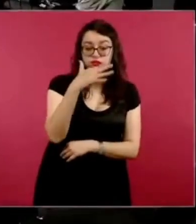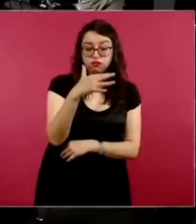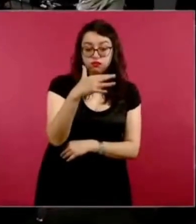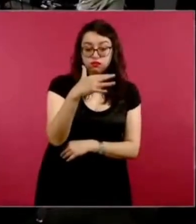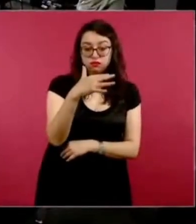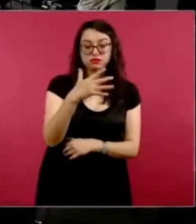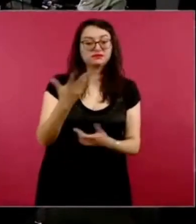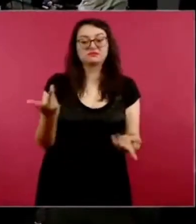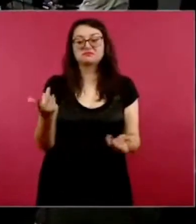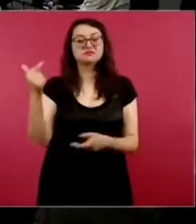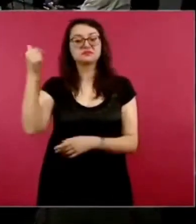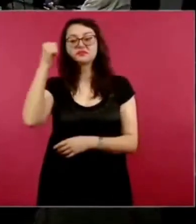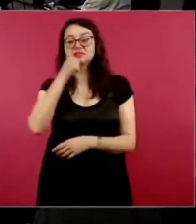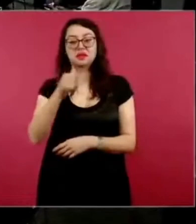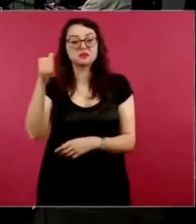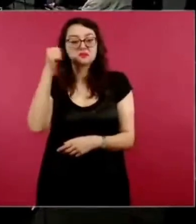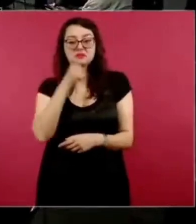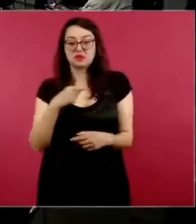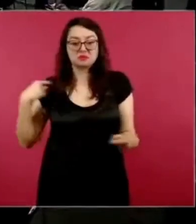siempre